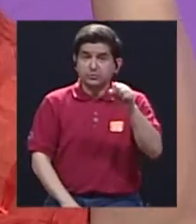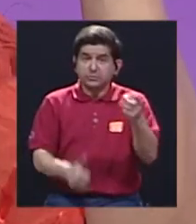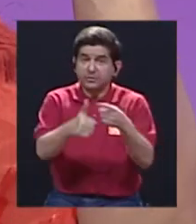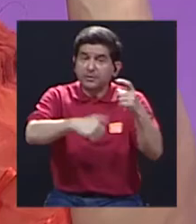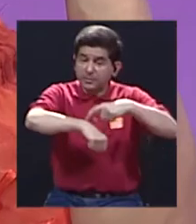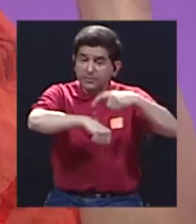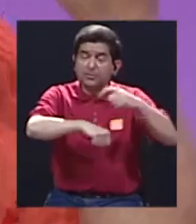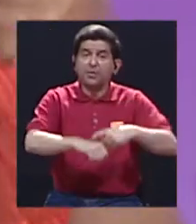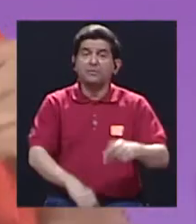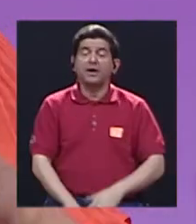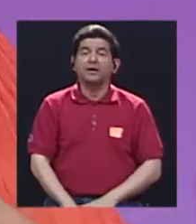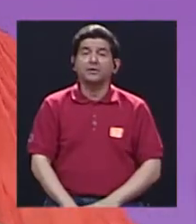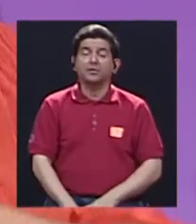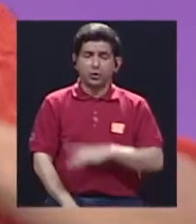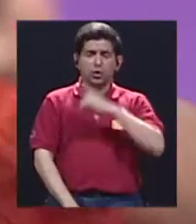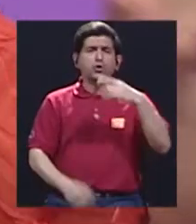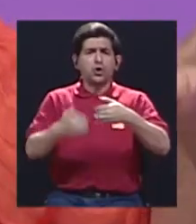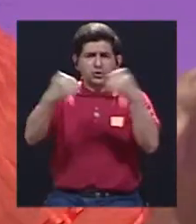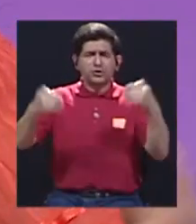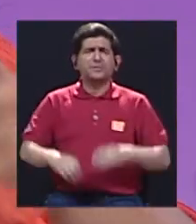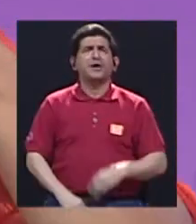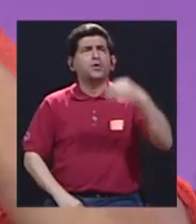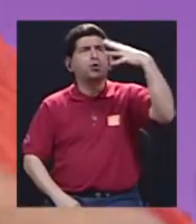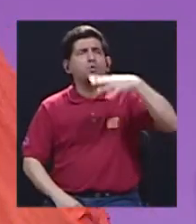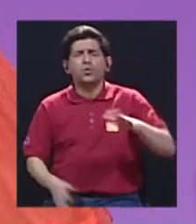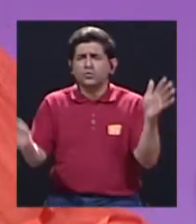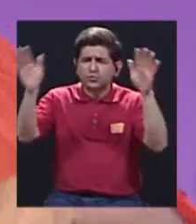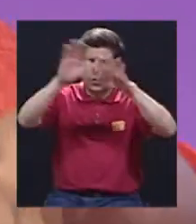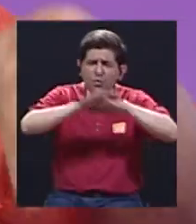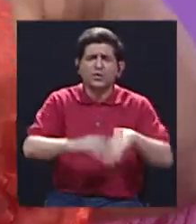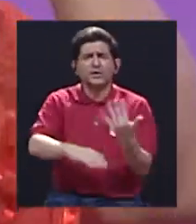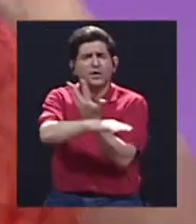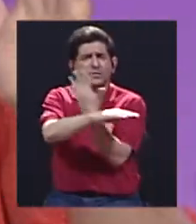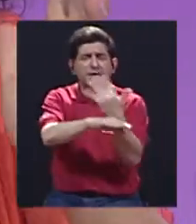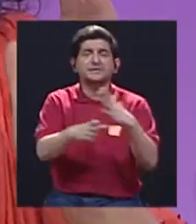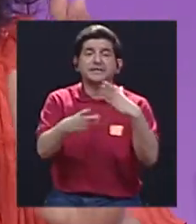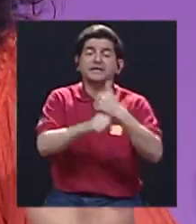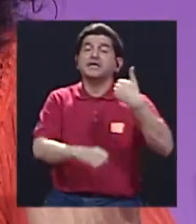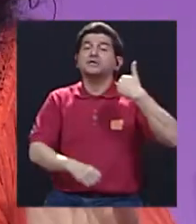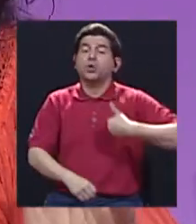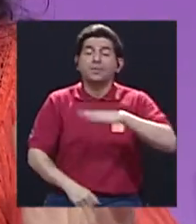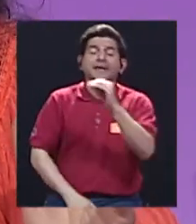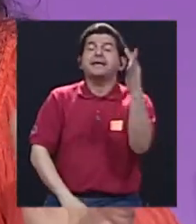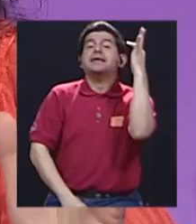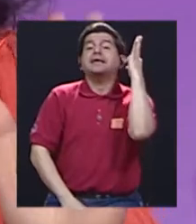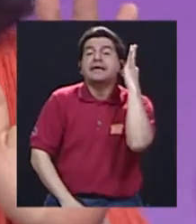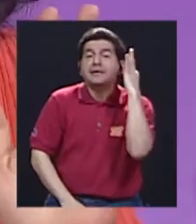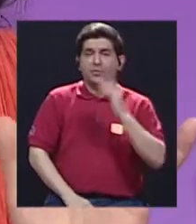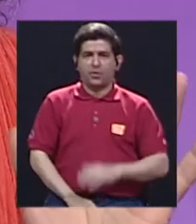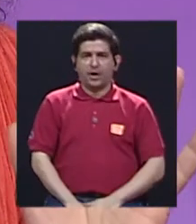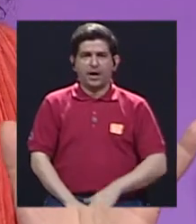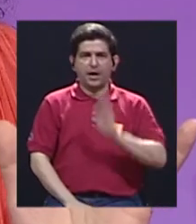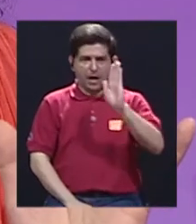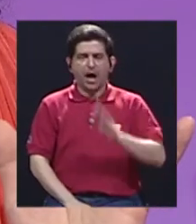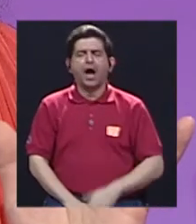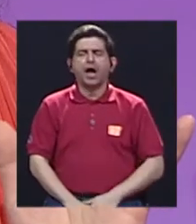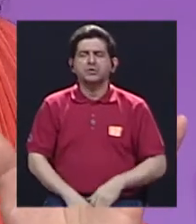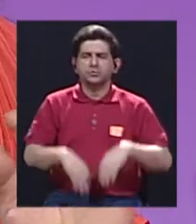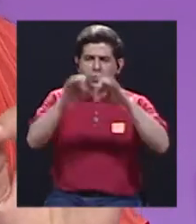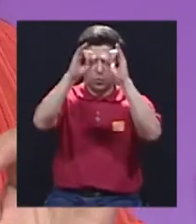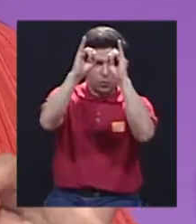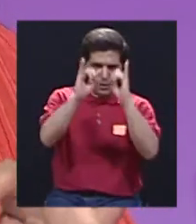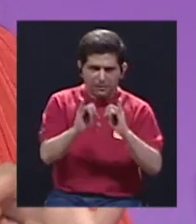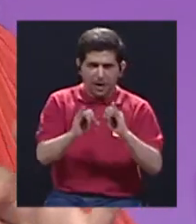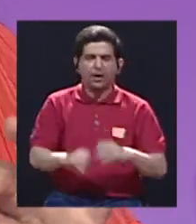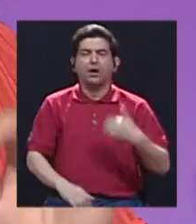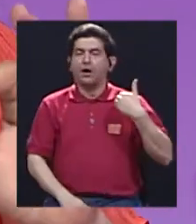el principio de los tiempos dios separó la luz y la oscuridad a los animales las plantas y creó a hombre a mujer a su imagen y semejanza